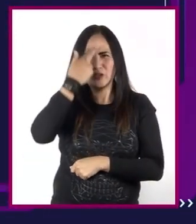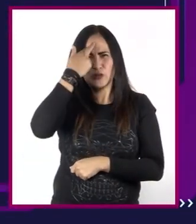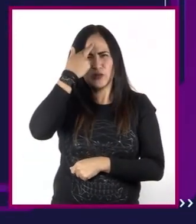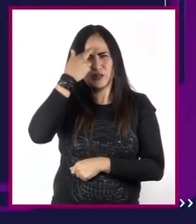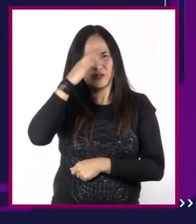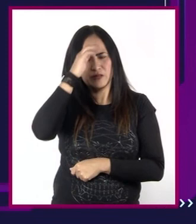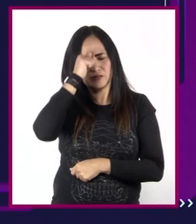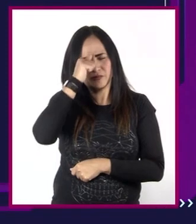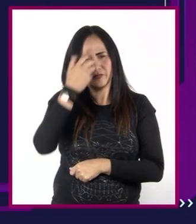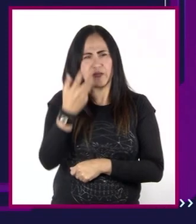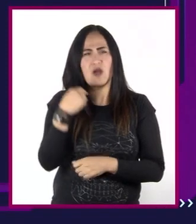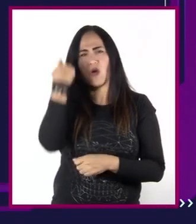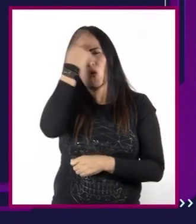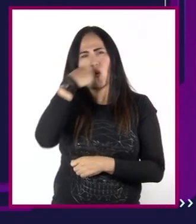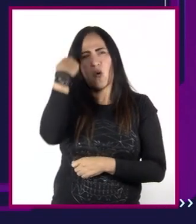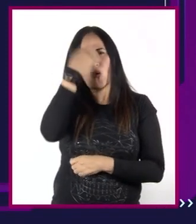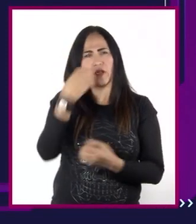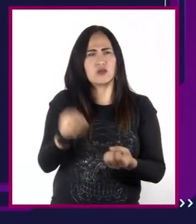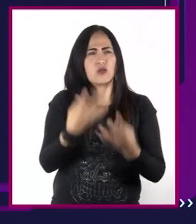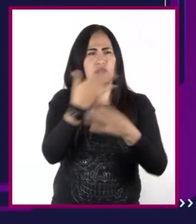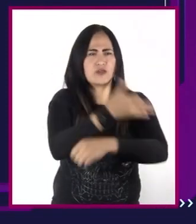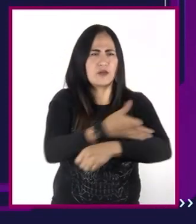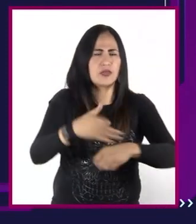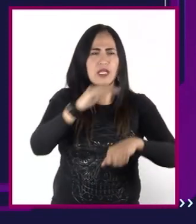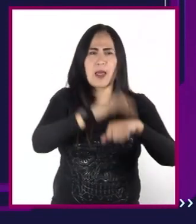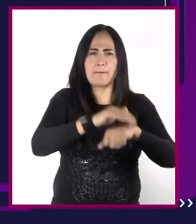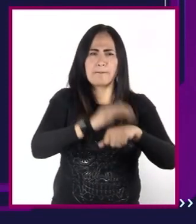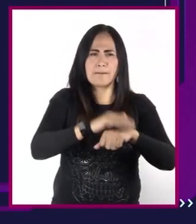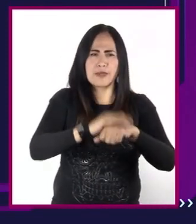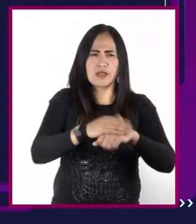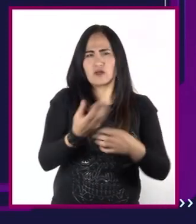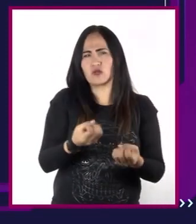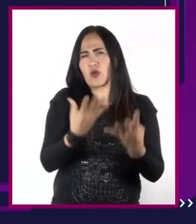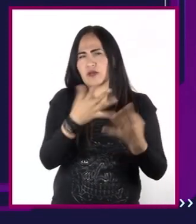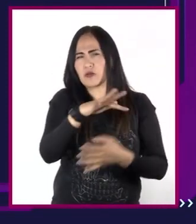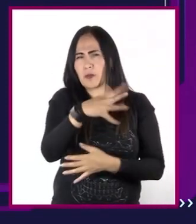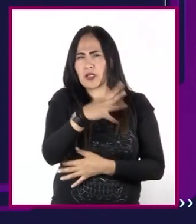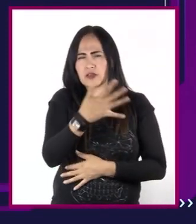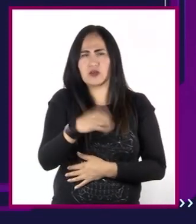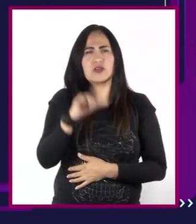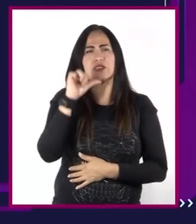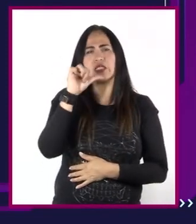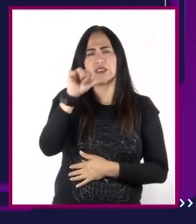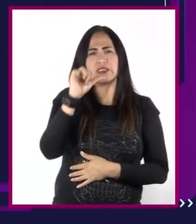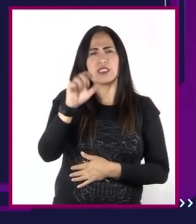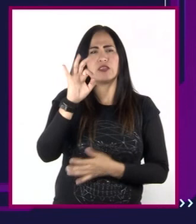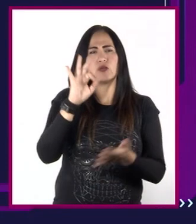que el promedio de horas que navegan sus familiares y amigos fue aproximadamente de